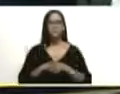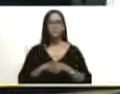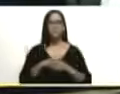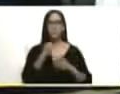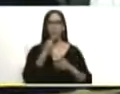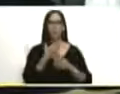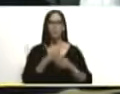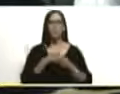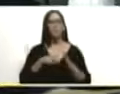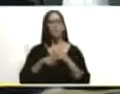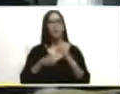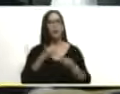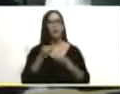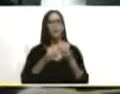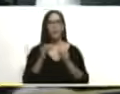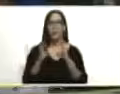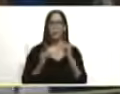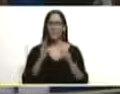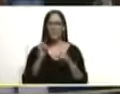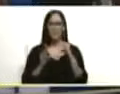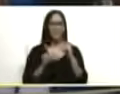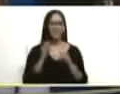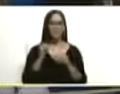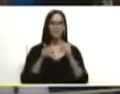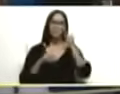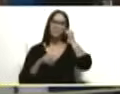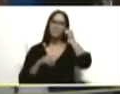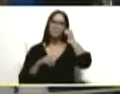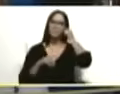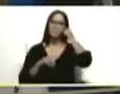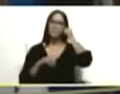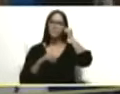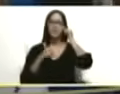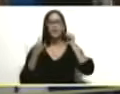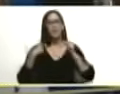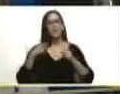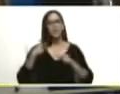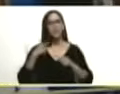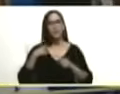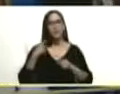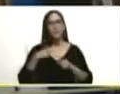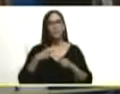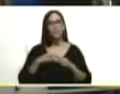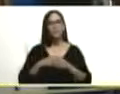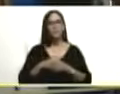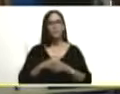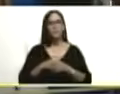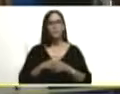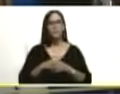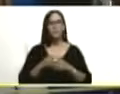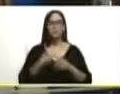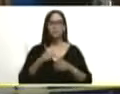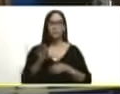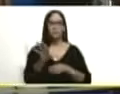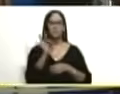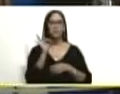Bueno, vamos a hacerlo conversadito, ¿verdad? Aquí tenemos a... Yo designé